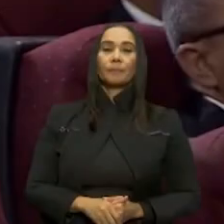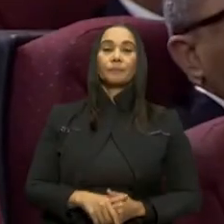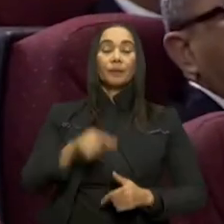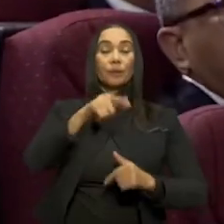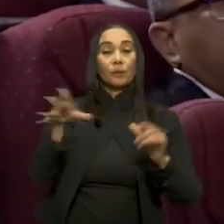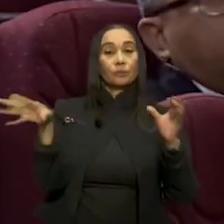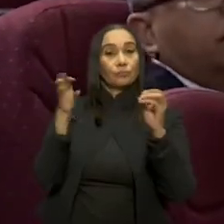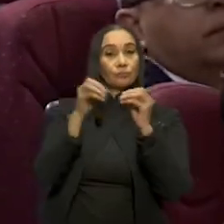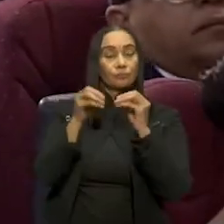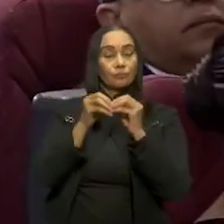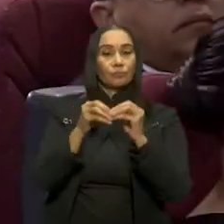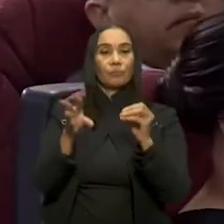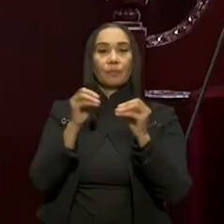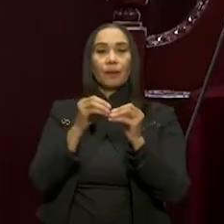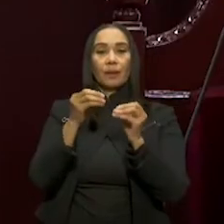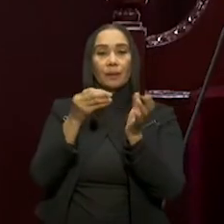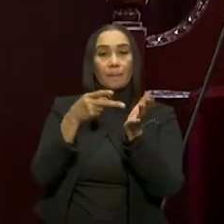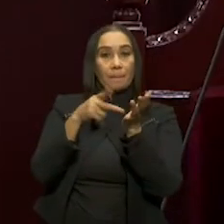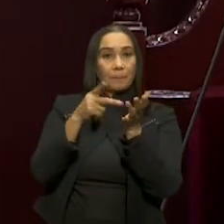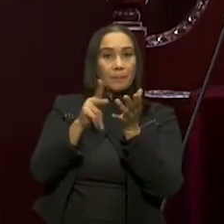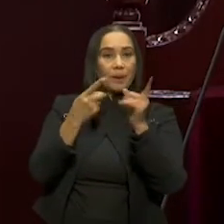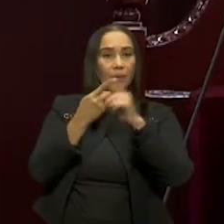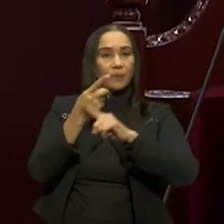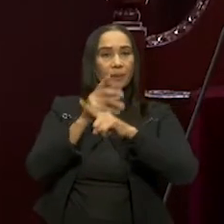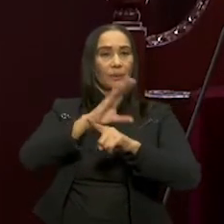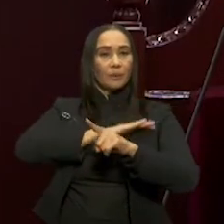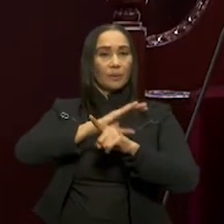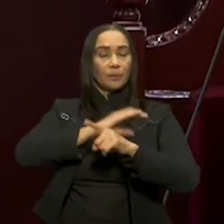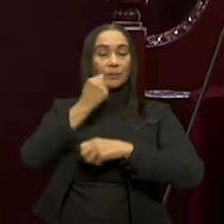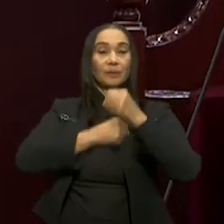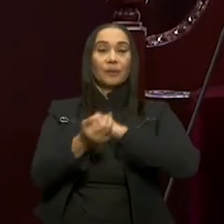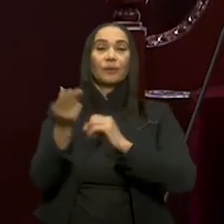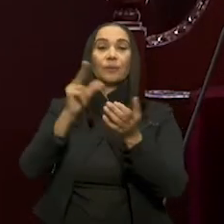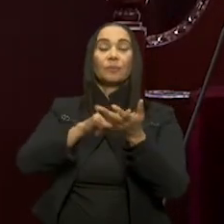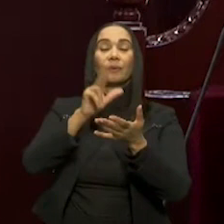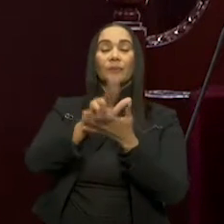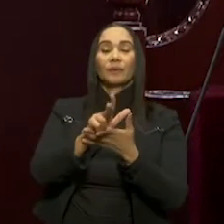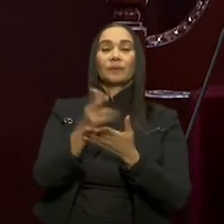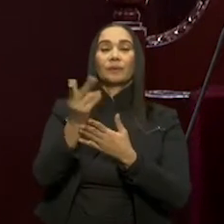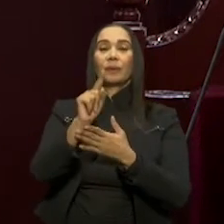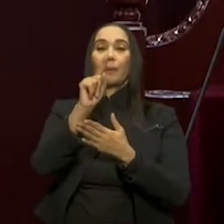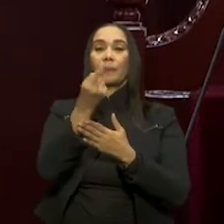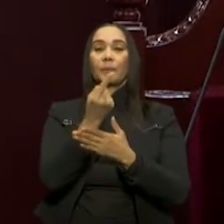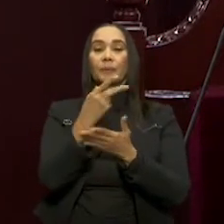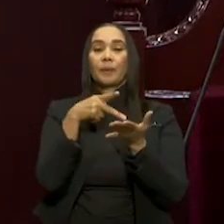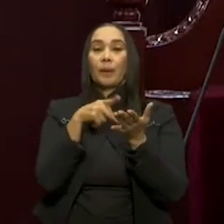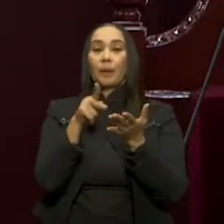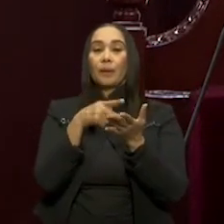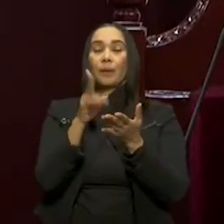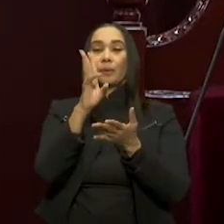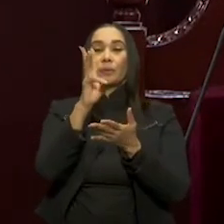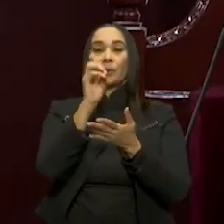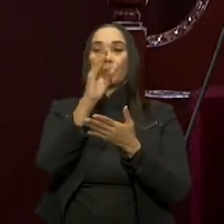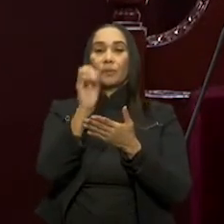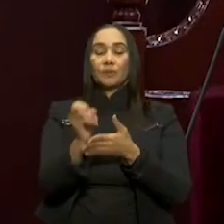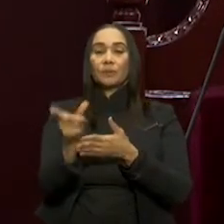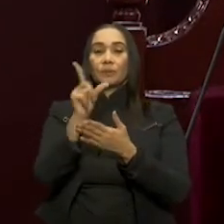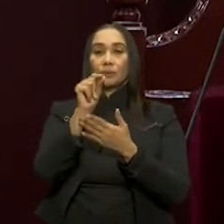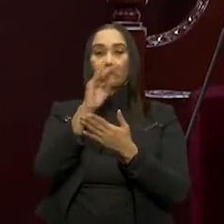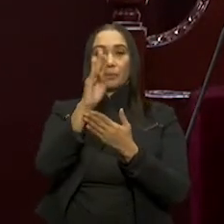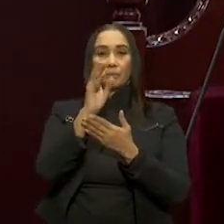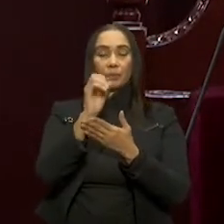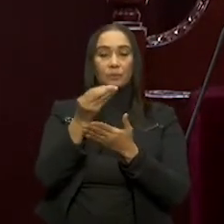debemos Añadir el incremento salarial en el año 2023 que se aplicó en una primera etapa desde un 6% hasta un